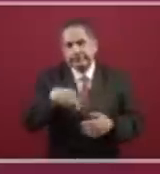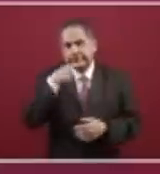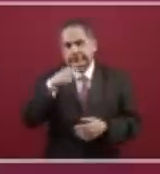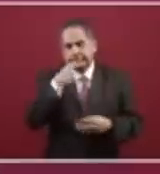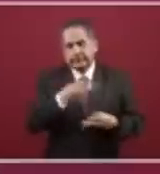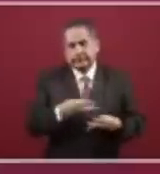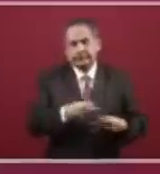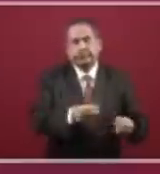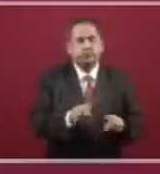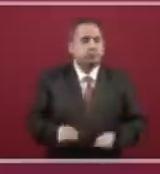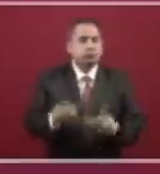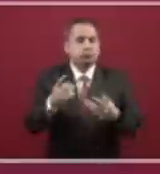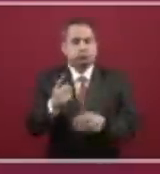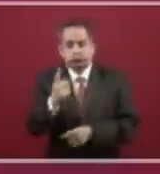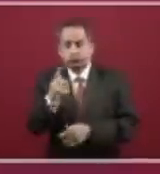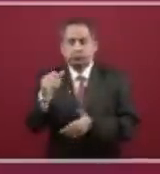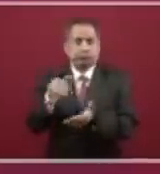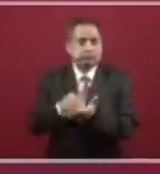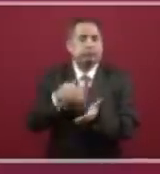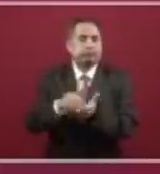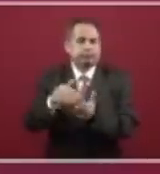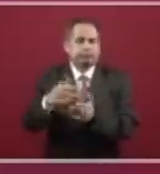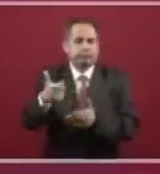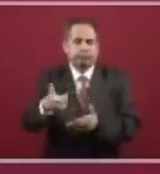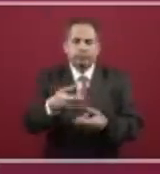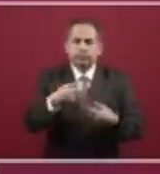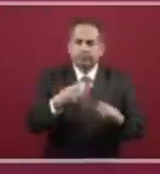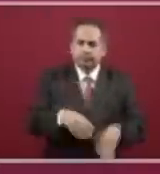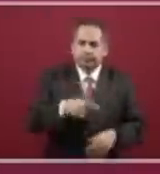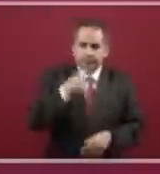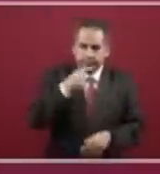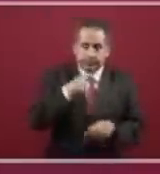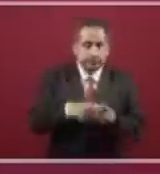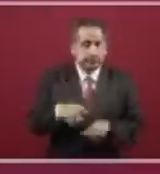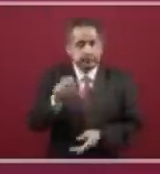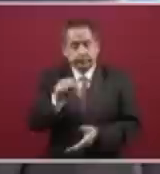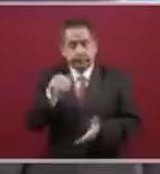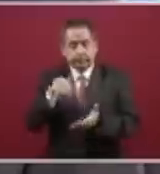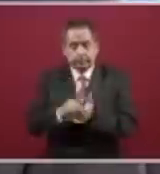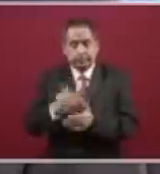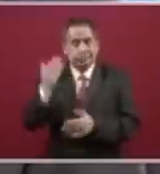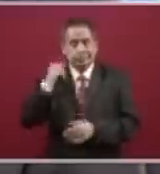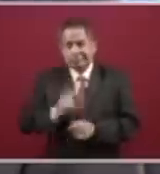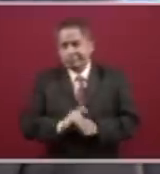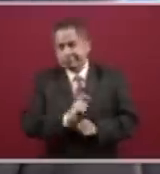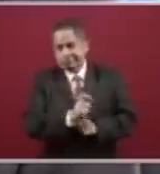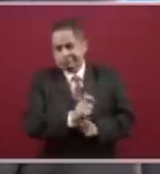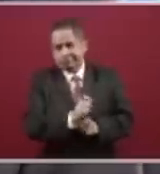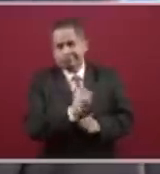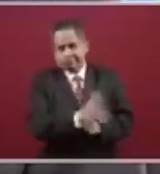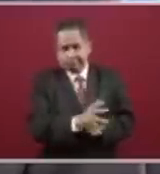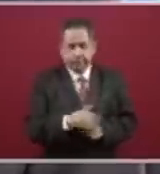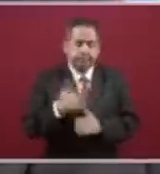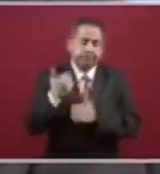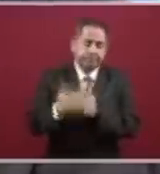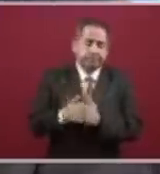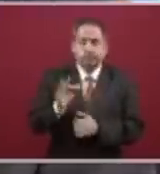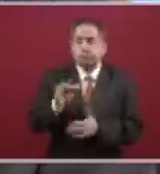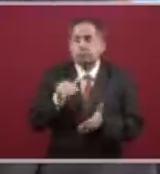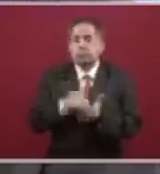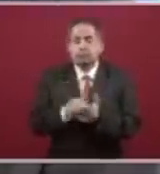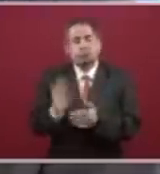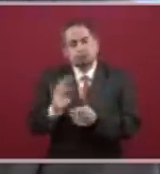en 100 mil millones de pesos 60 mil millones ya erogados y 40 mil millones